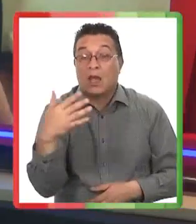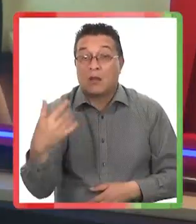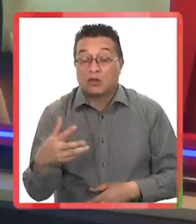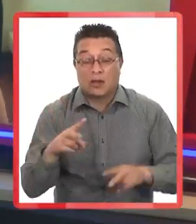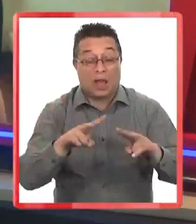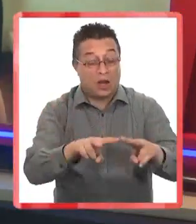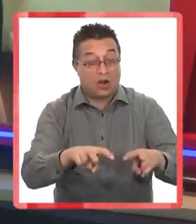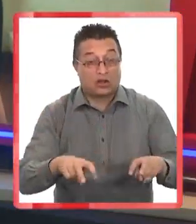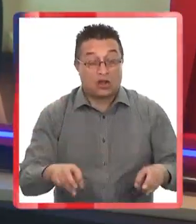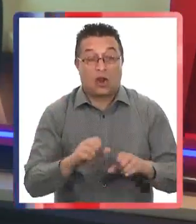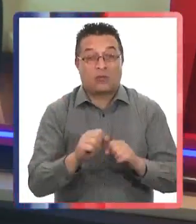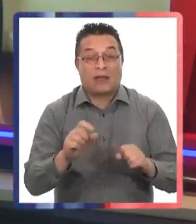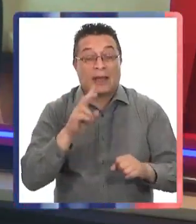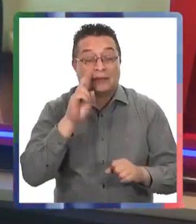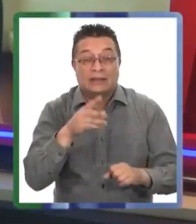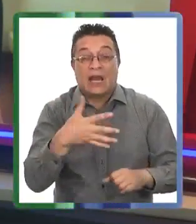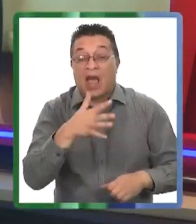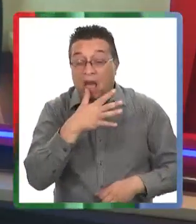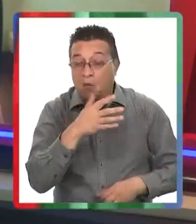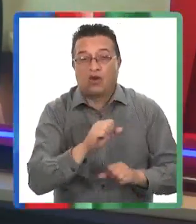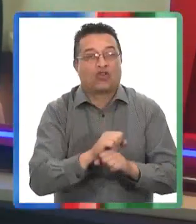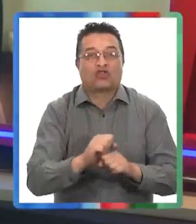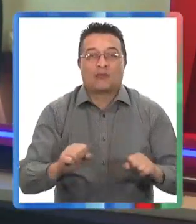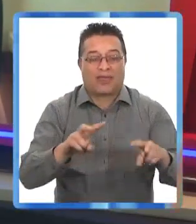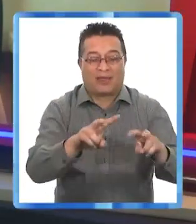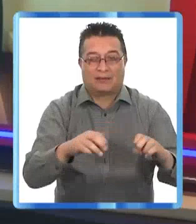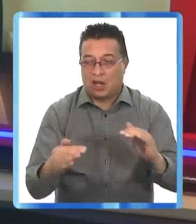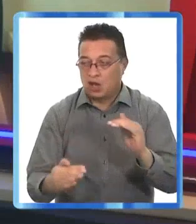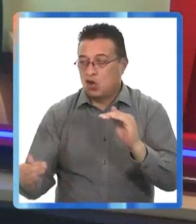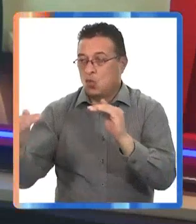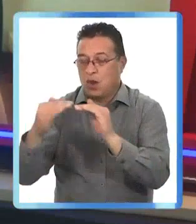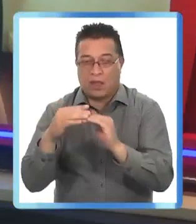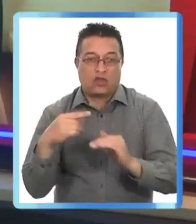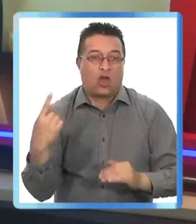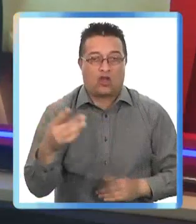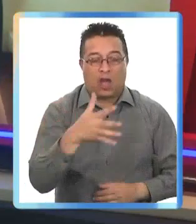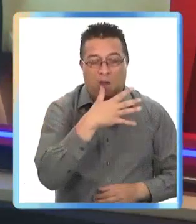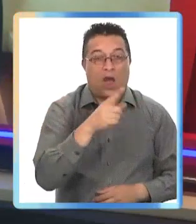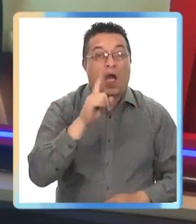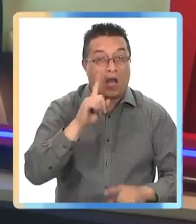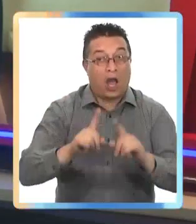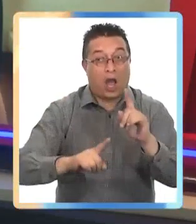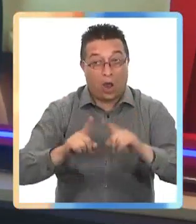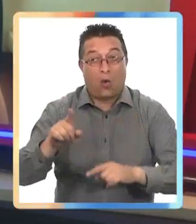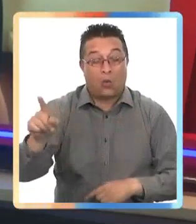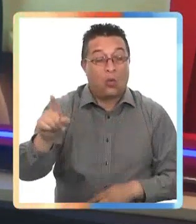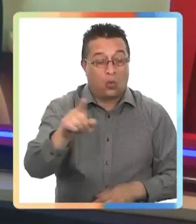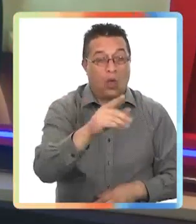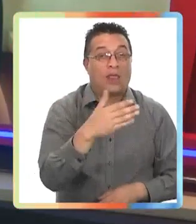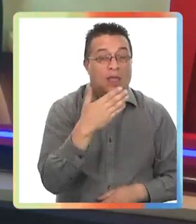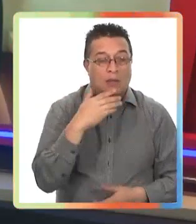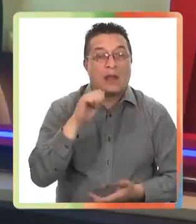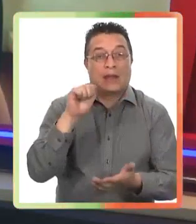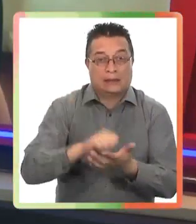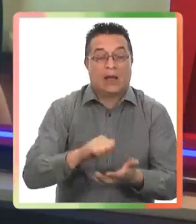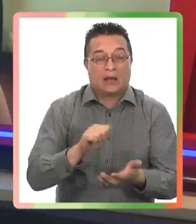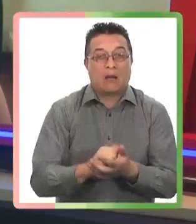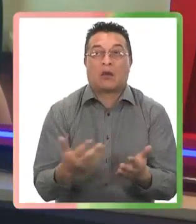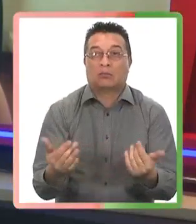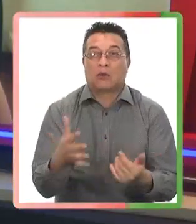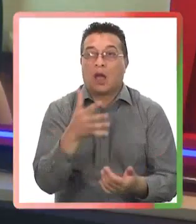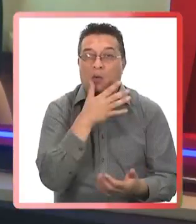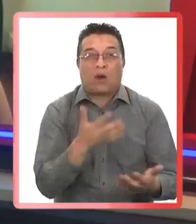permita a todos desarrollarse, pero hay otros sectores productivos que también reclaman ese acceso al agua y probablemente históricamente la balanza ha estado